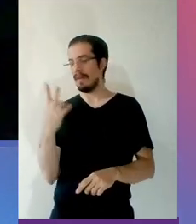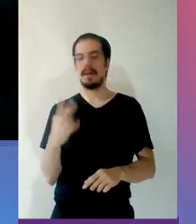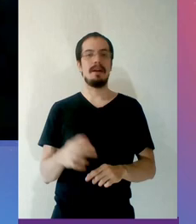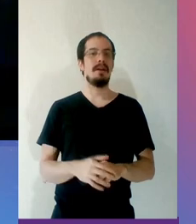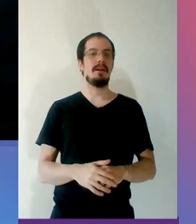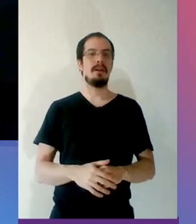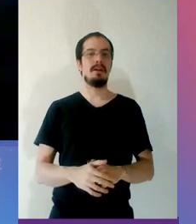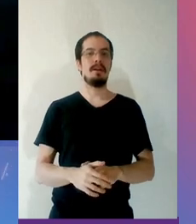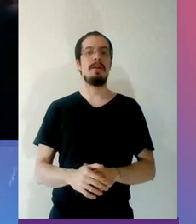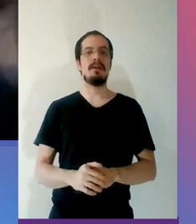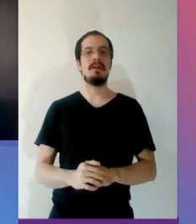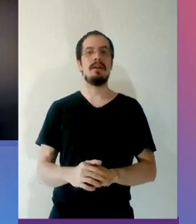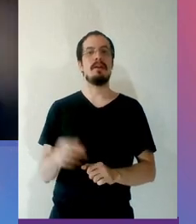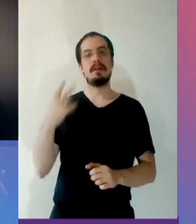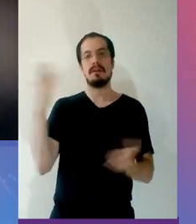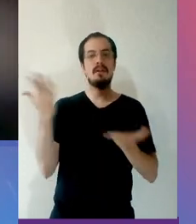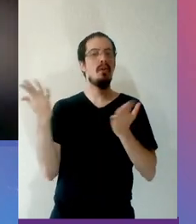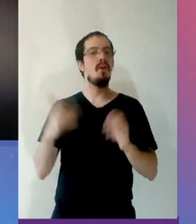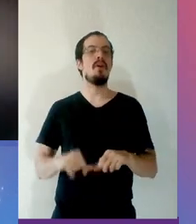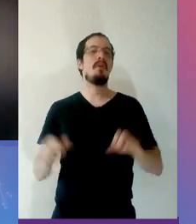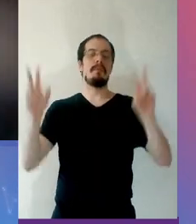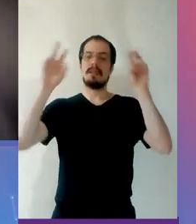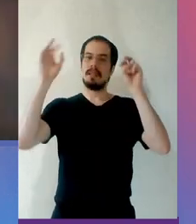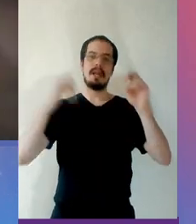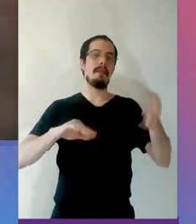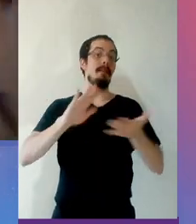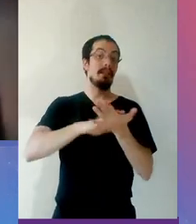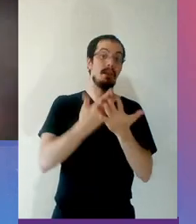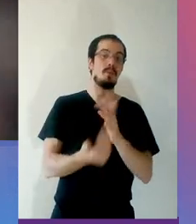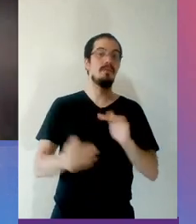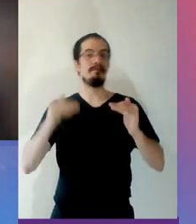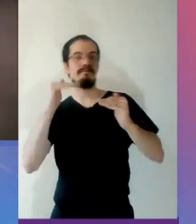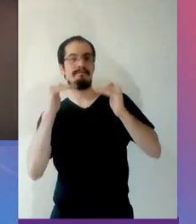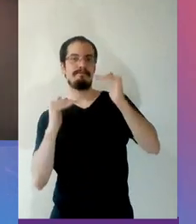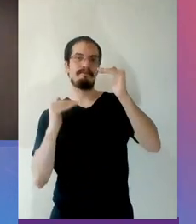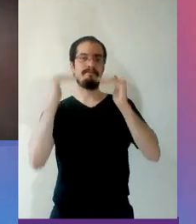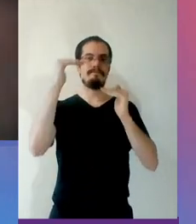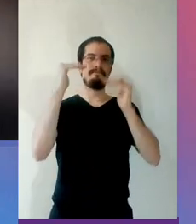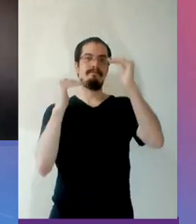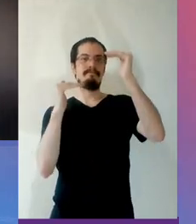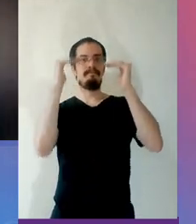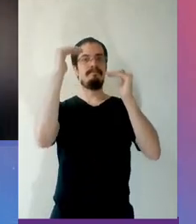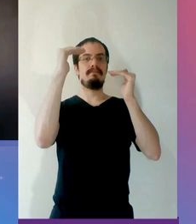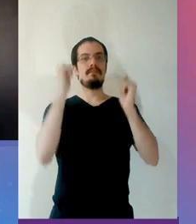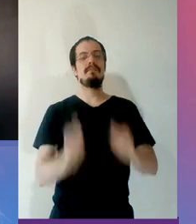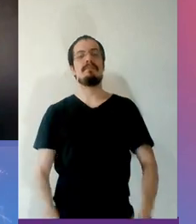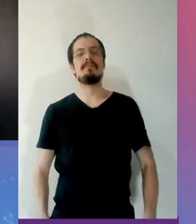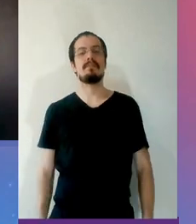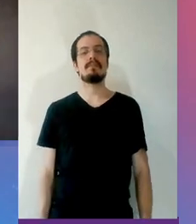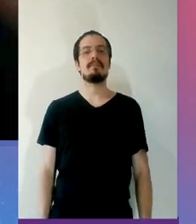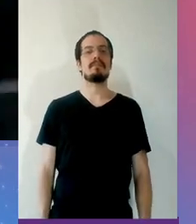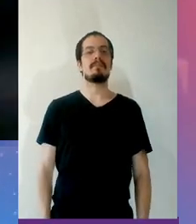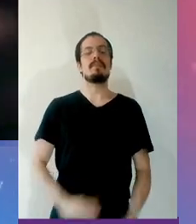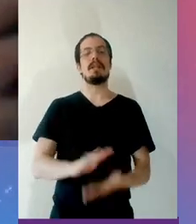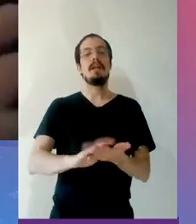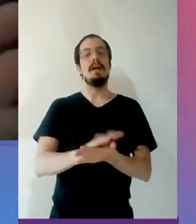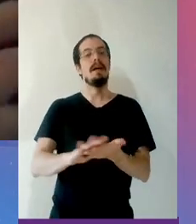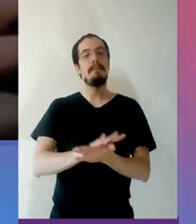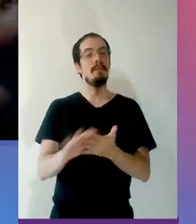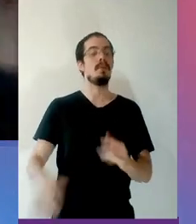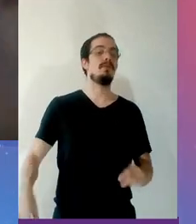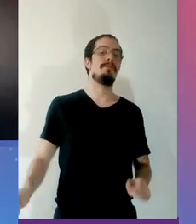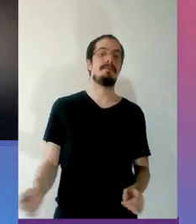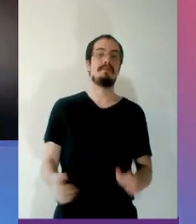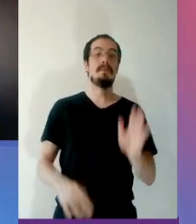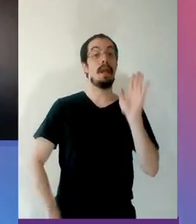distintos niveles de salud. Por ejemplo, en el fondo, en general, se considera poco desde la atención